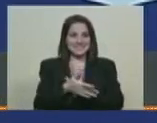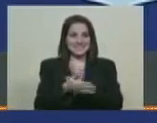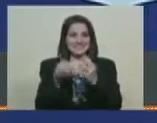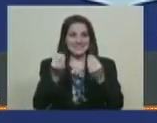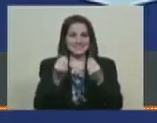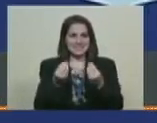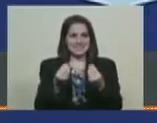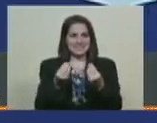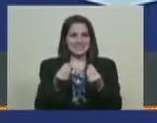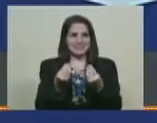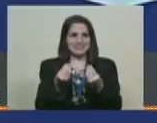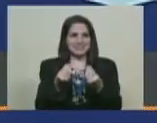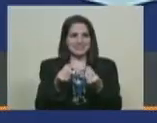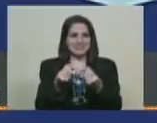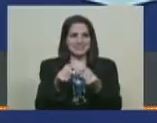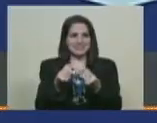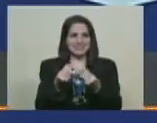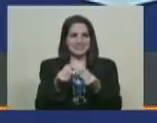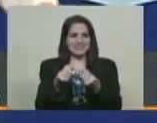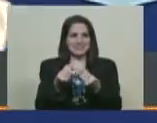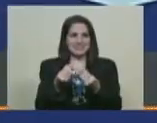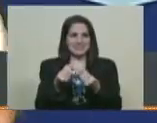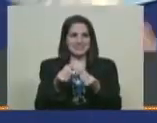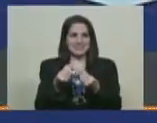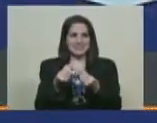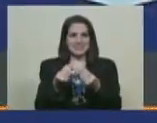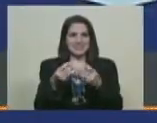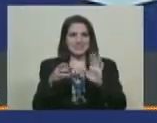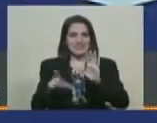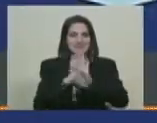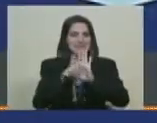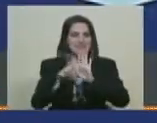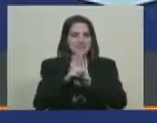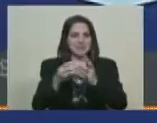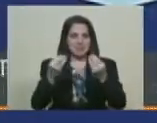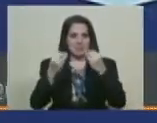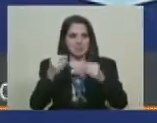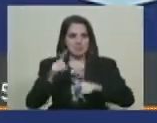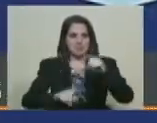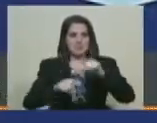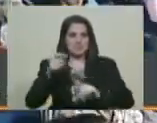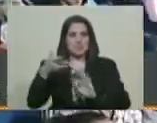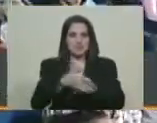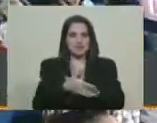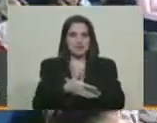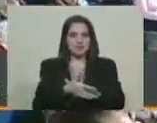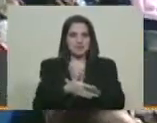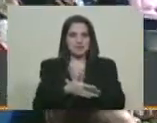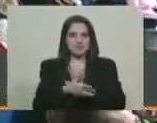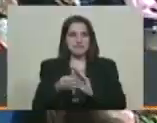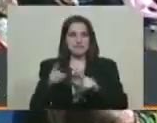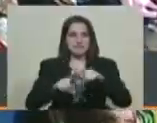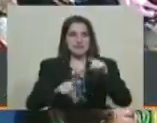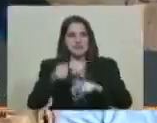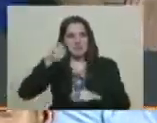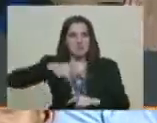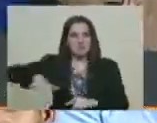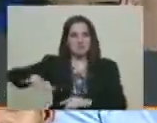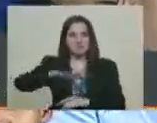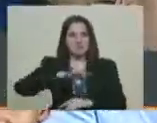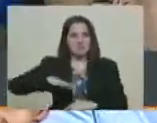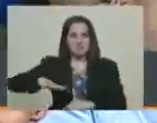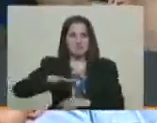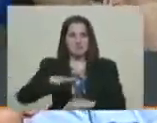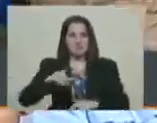legítimos, legisladores regionales legítimos y presidente de la República legitimado por el pueblo, por el